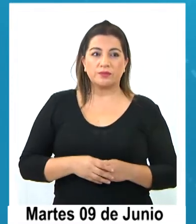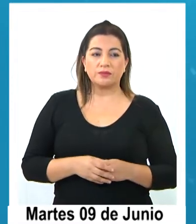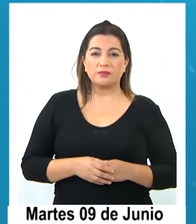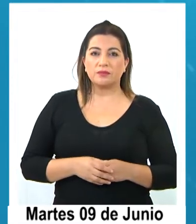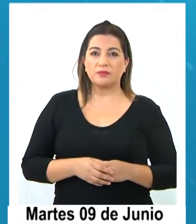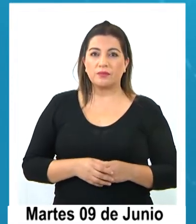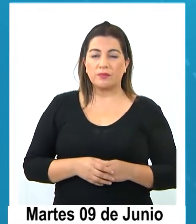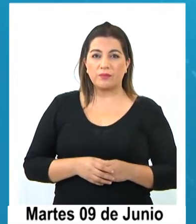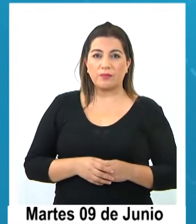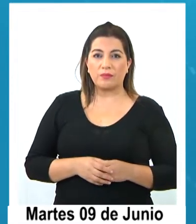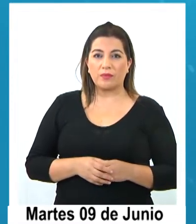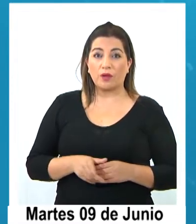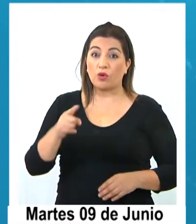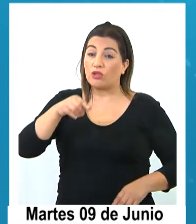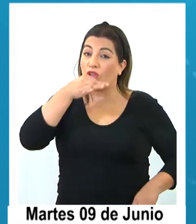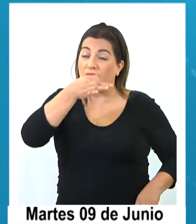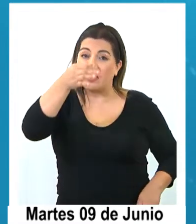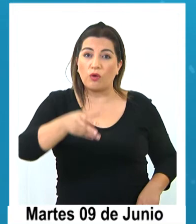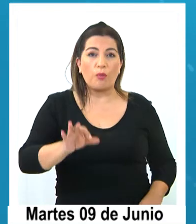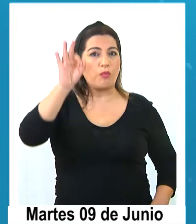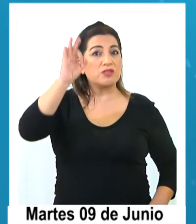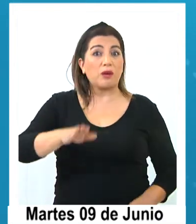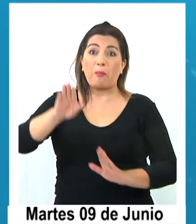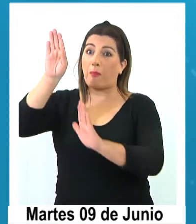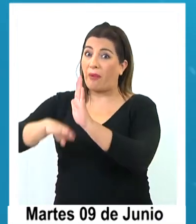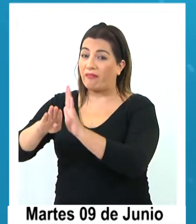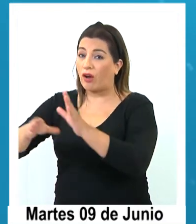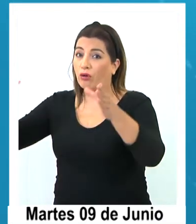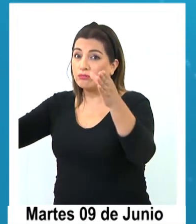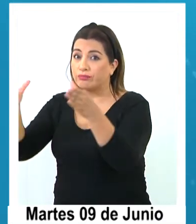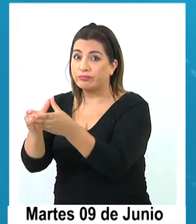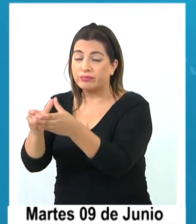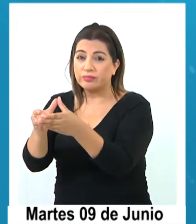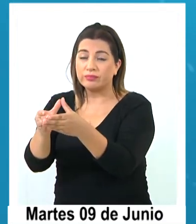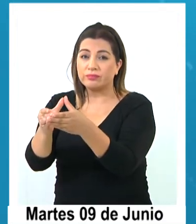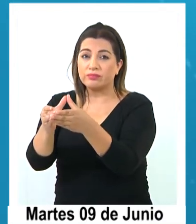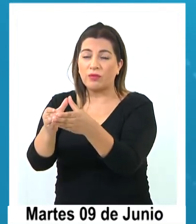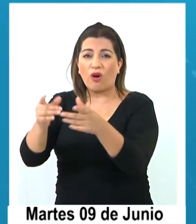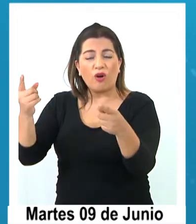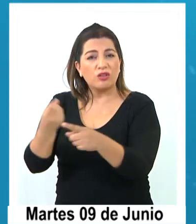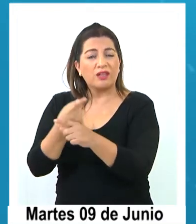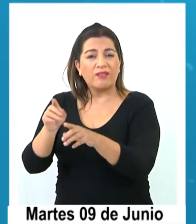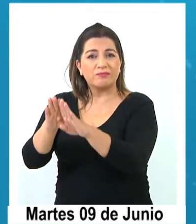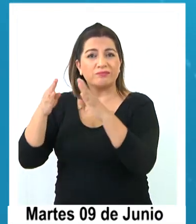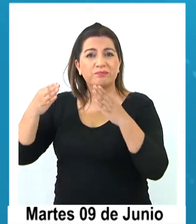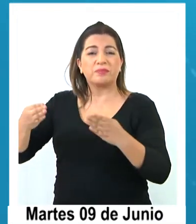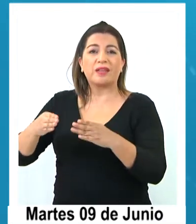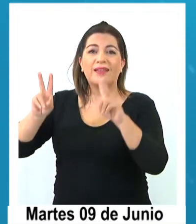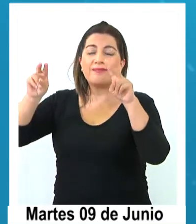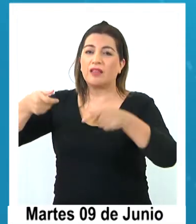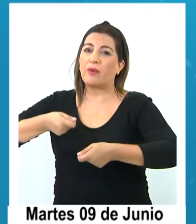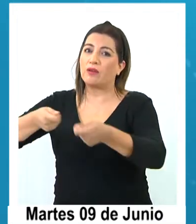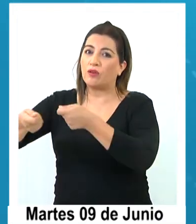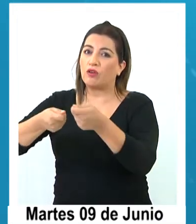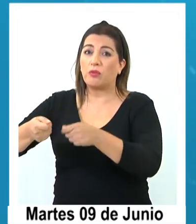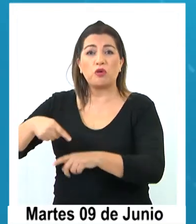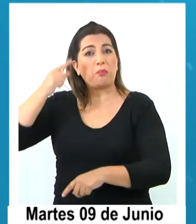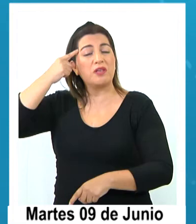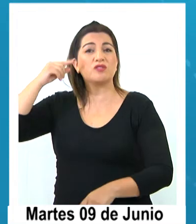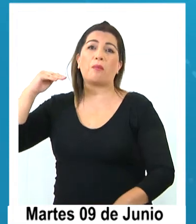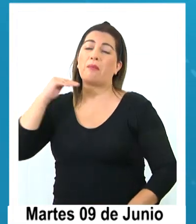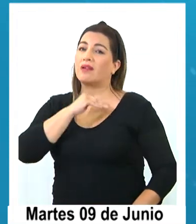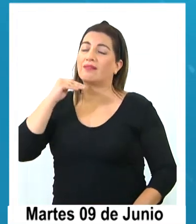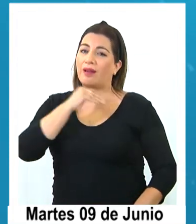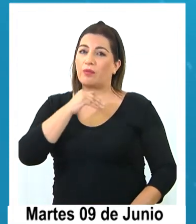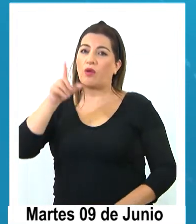con este panorama que te estoy dando, que las cifras han bajado, yo creo que la reactivación económica va a ser más